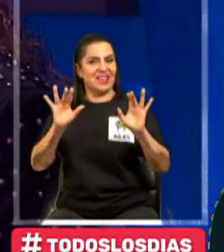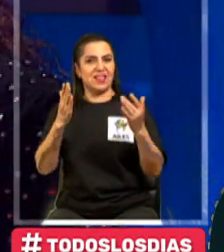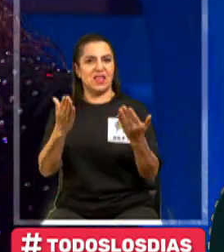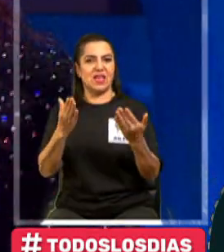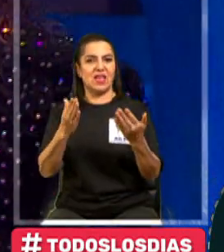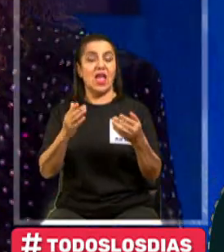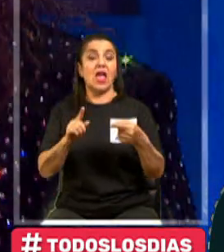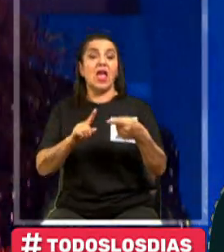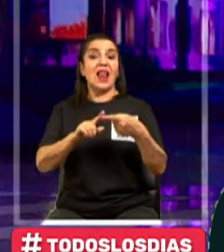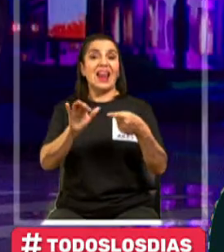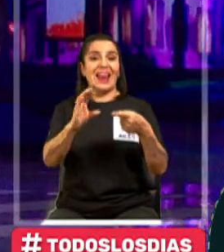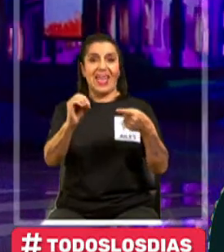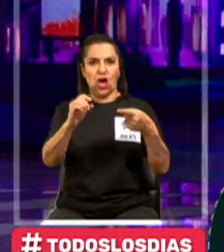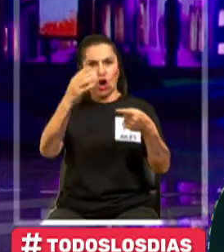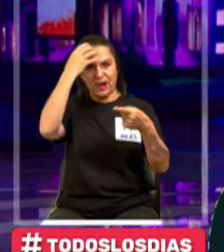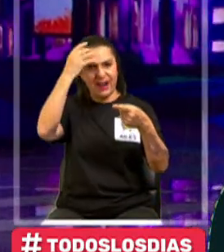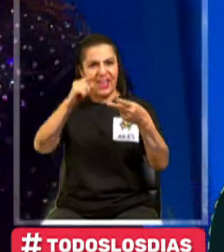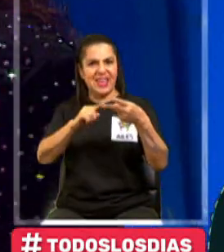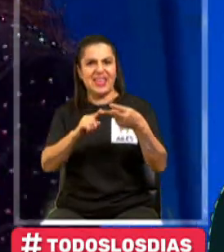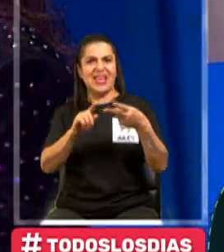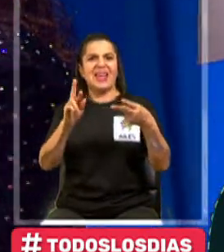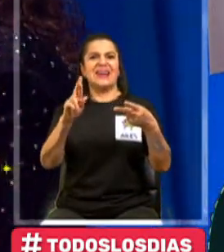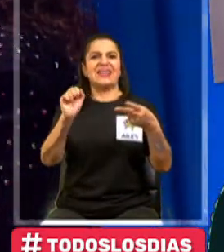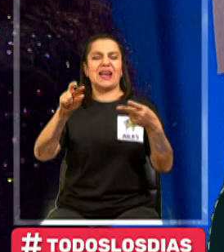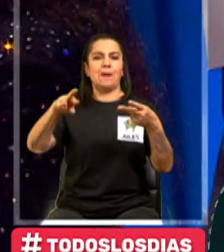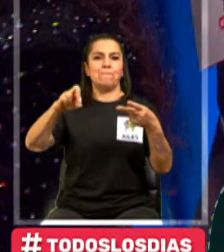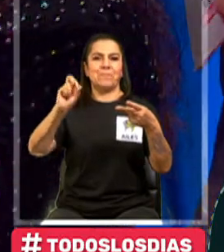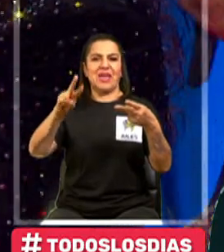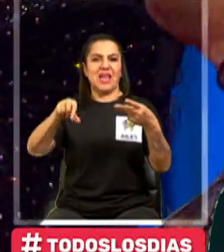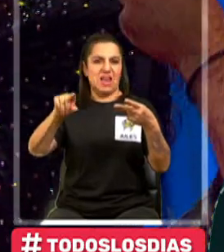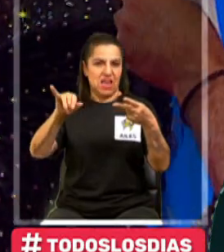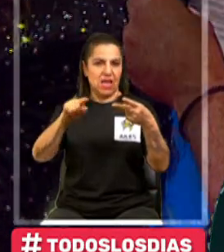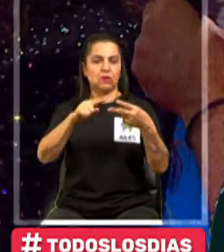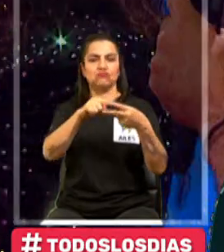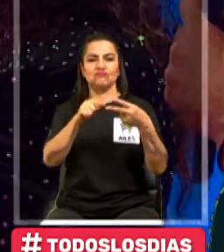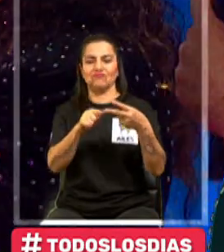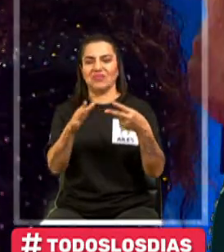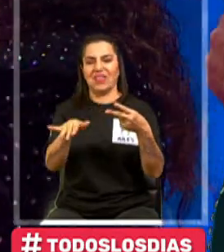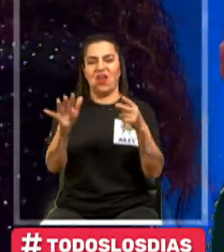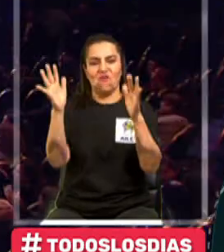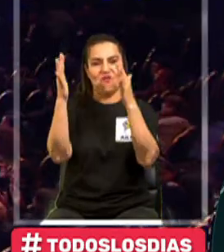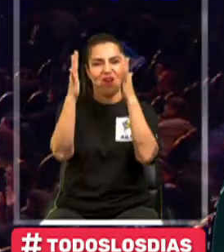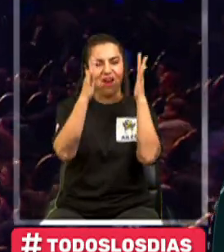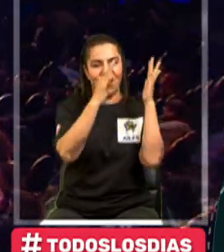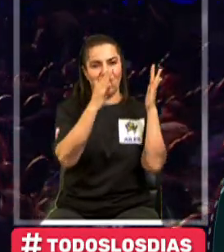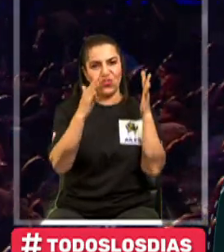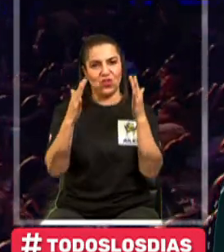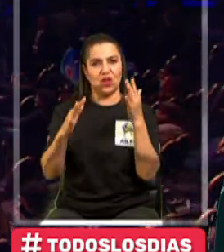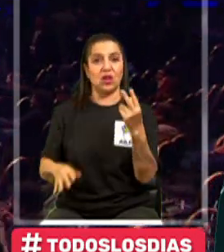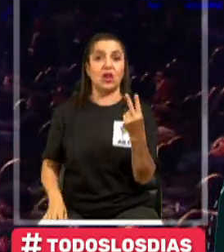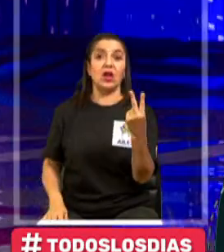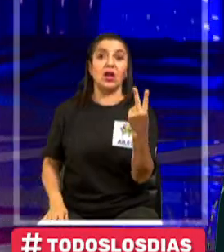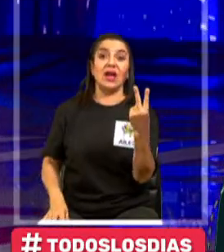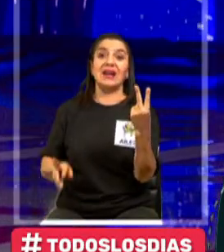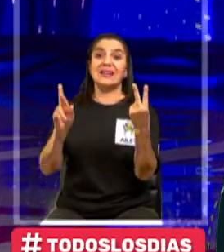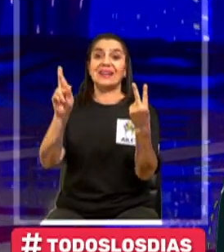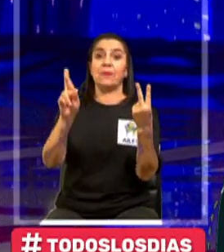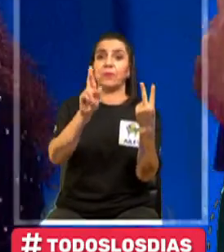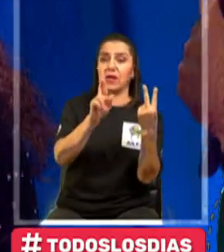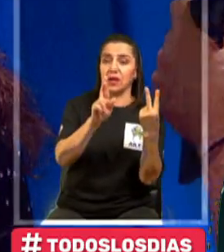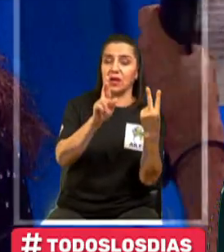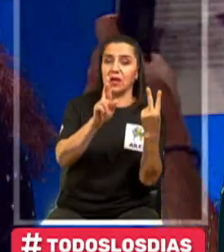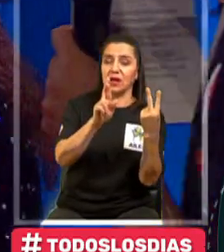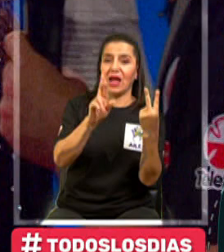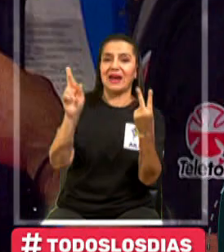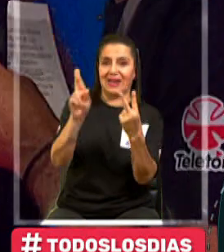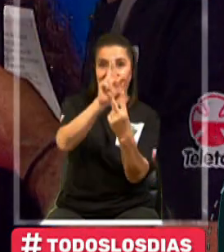Leo Rey y José Luis Repening. Fuerte el aplauso, impresionante, Leo, como siempre. Repe Rey. Sí, por supuesto, de todas